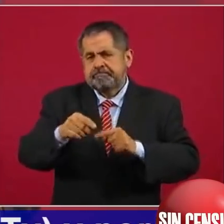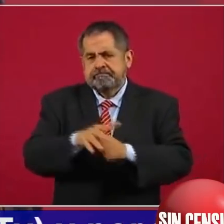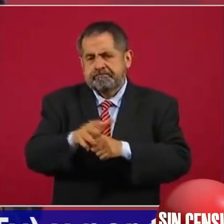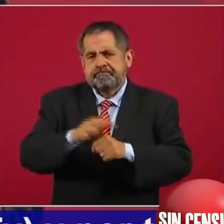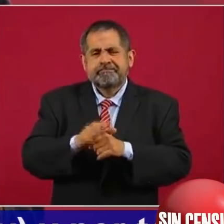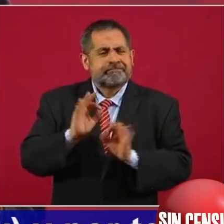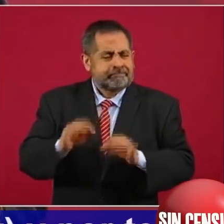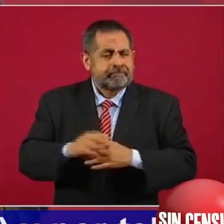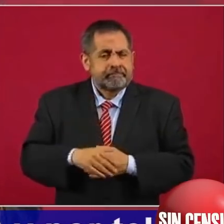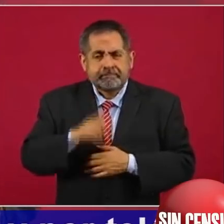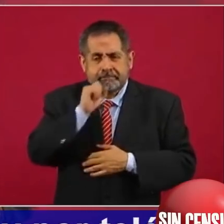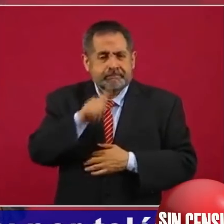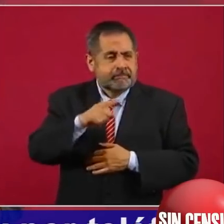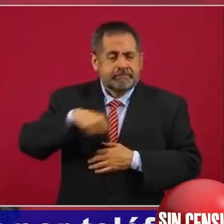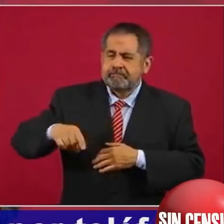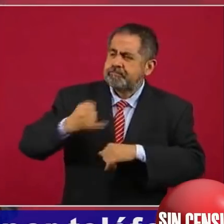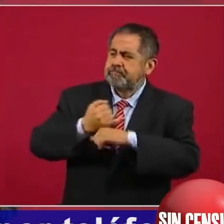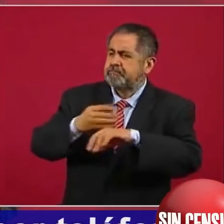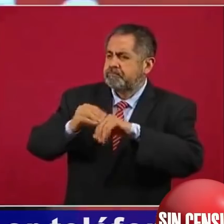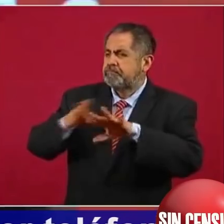a informarle al pueblo,